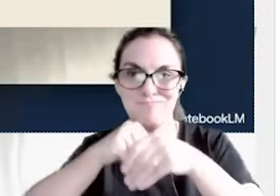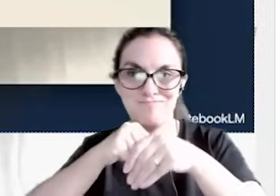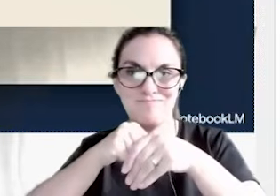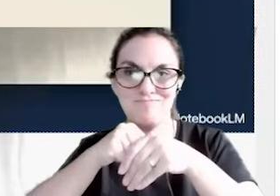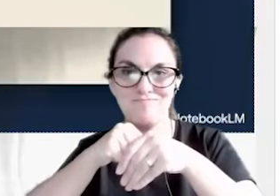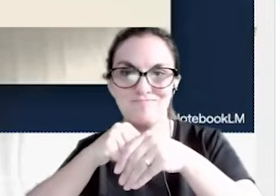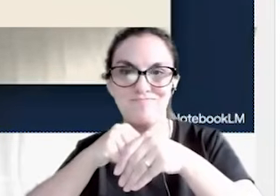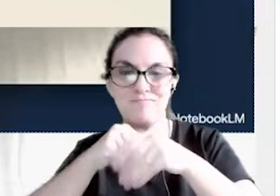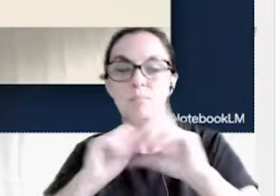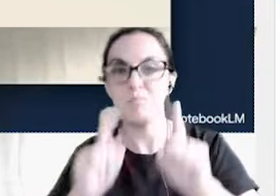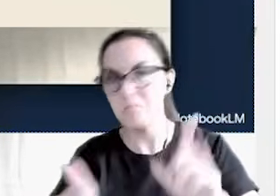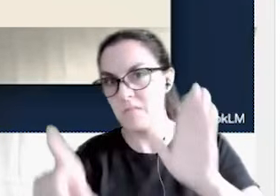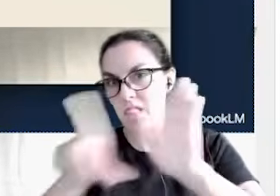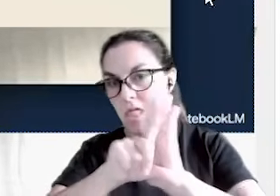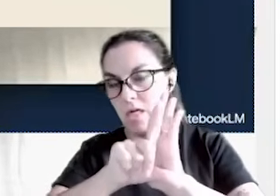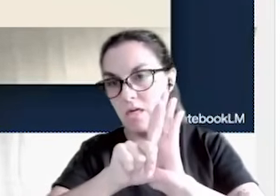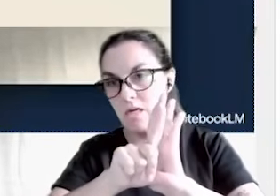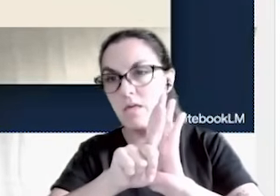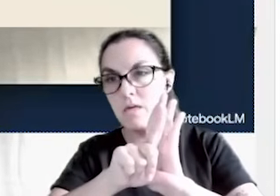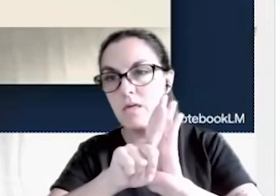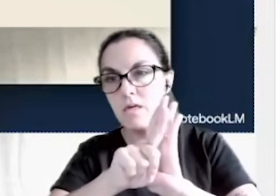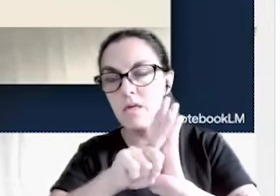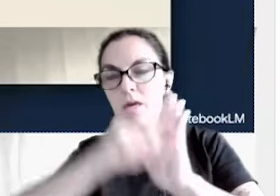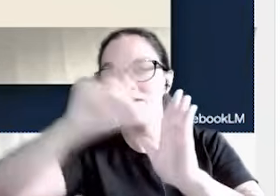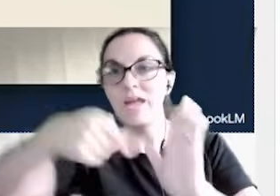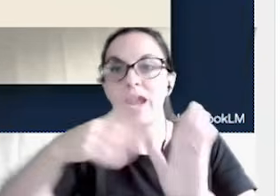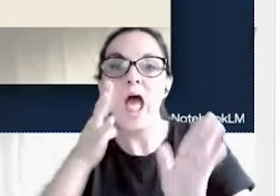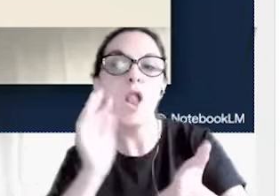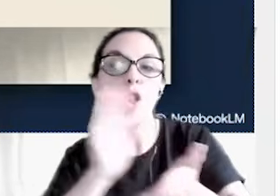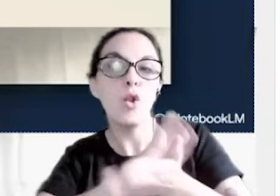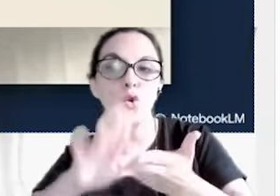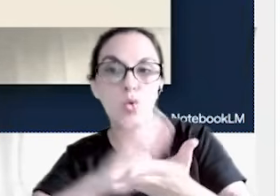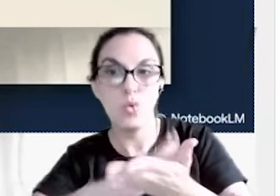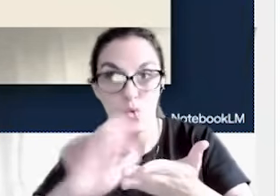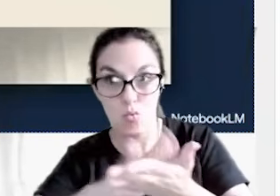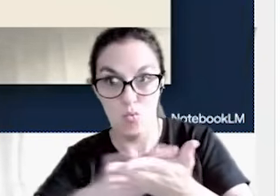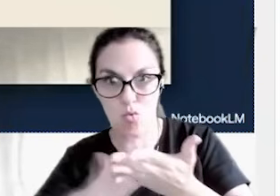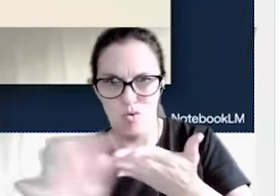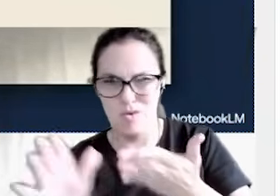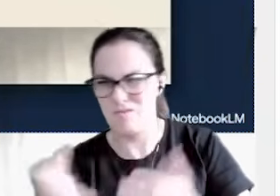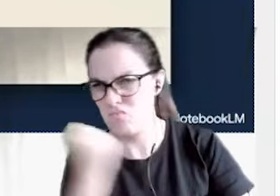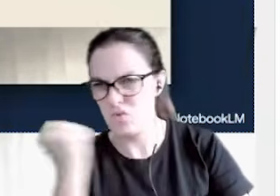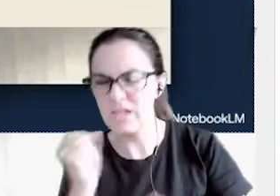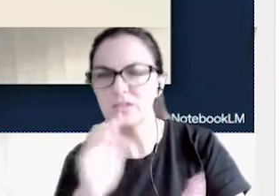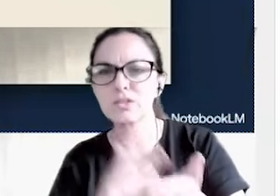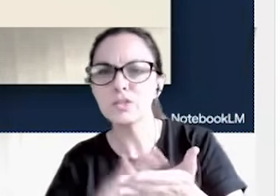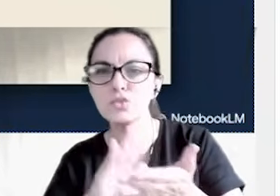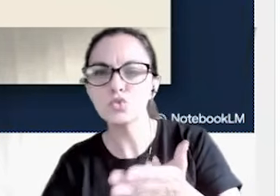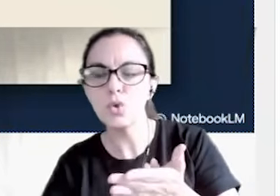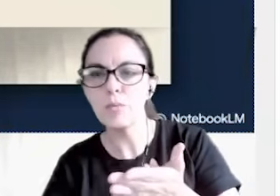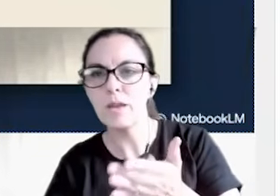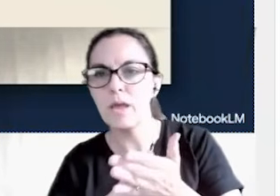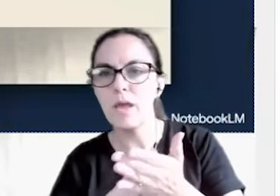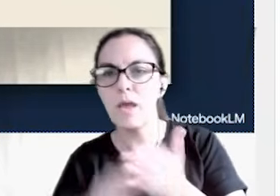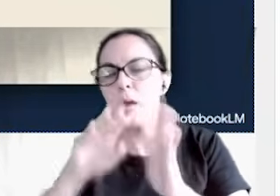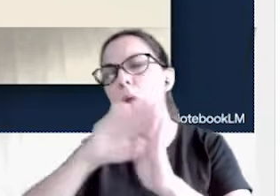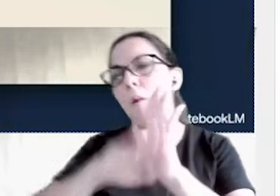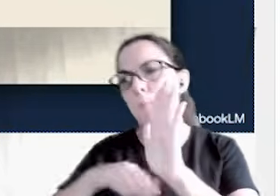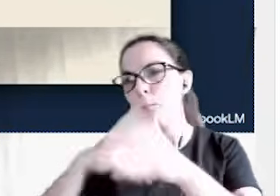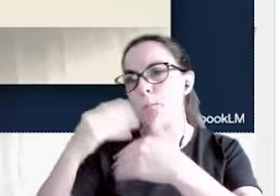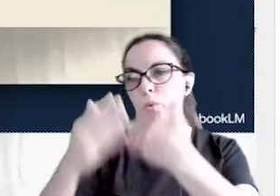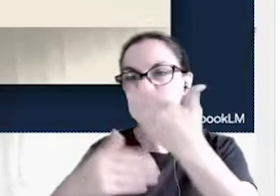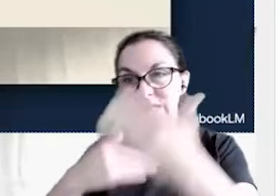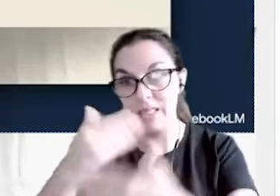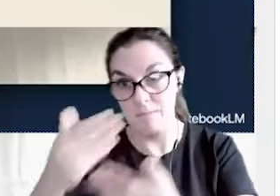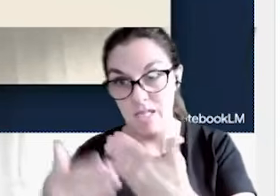Esta ley va a traer una novedad bastante importante respecto de cómo era el procedimiento en cuanto a la